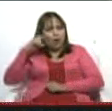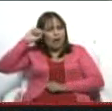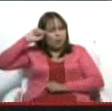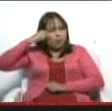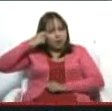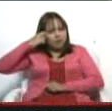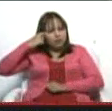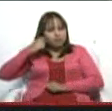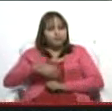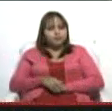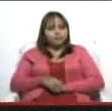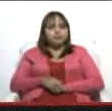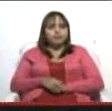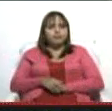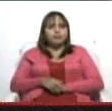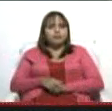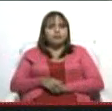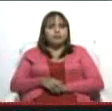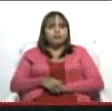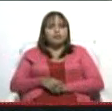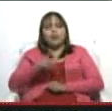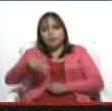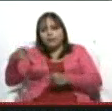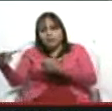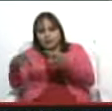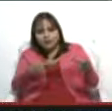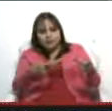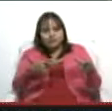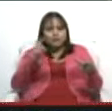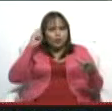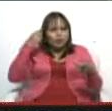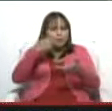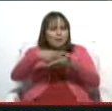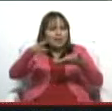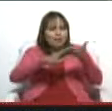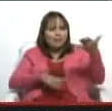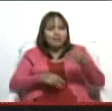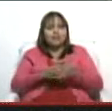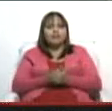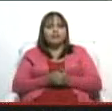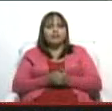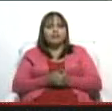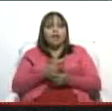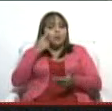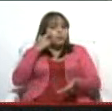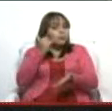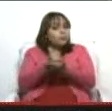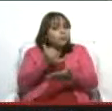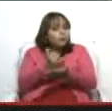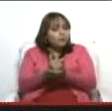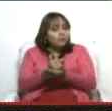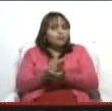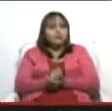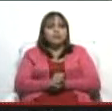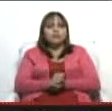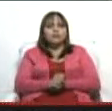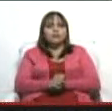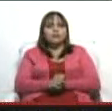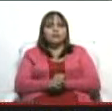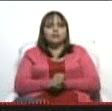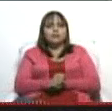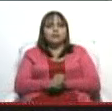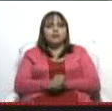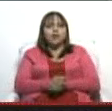y convocar, como Dios habla por las matemáticas, dijo Pitágoras, a que revisen el resultado de